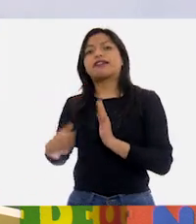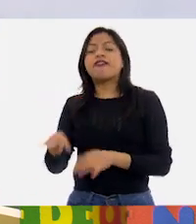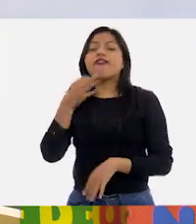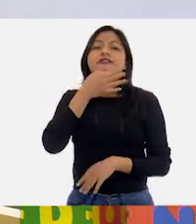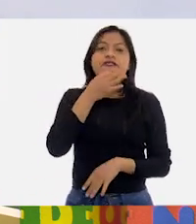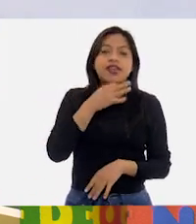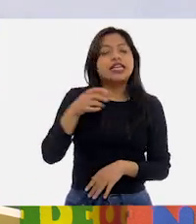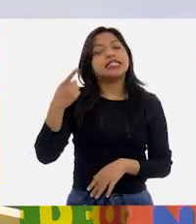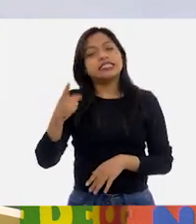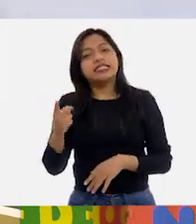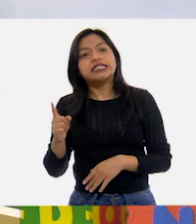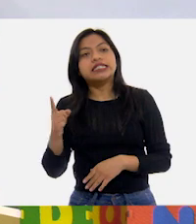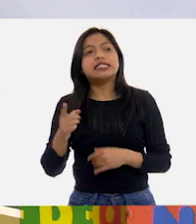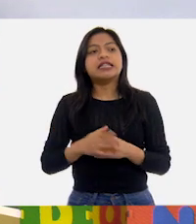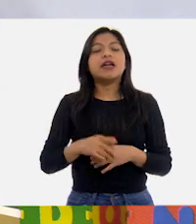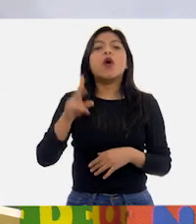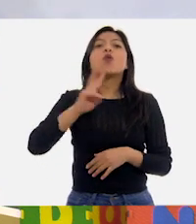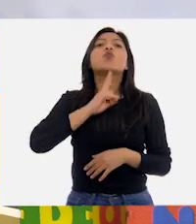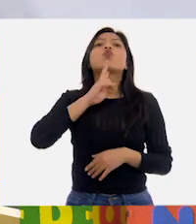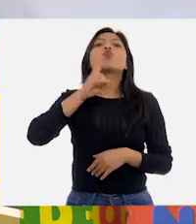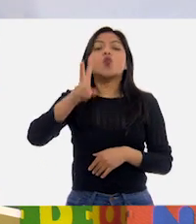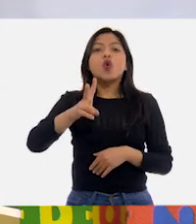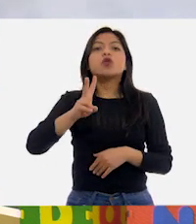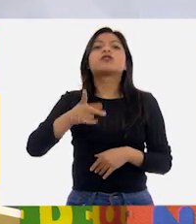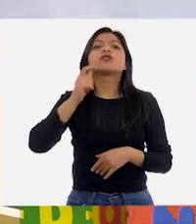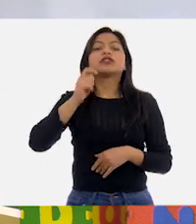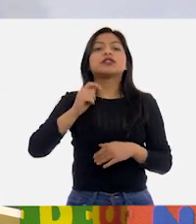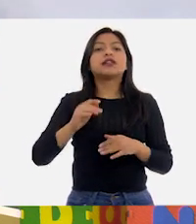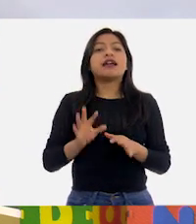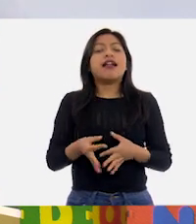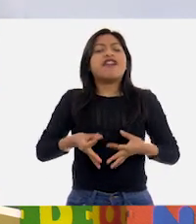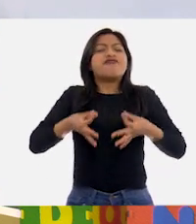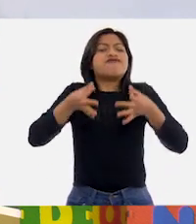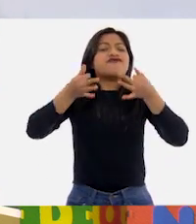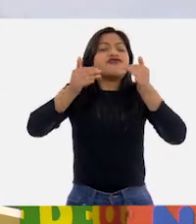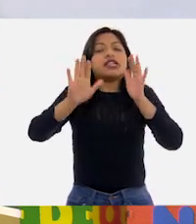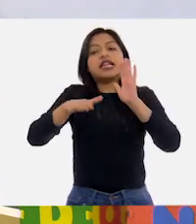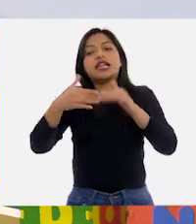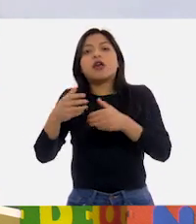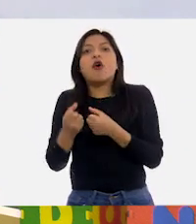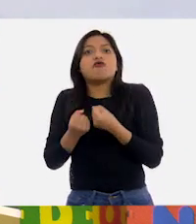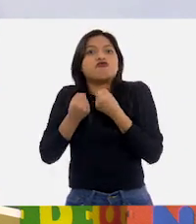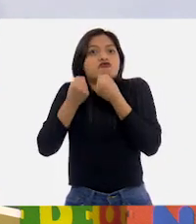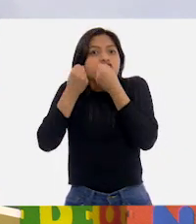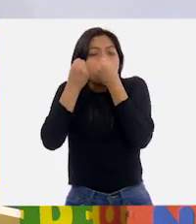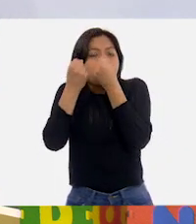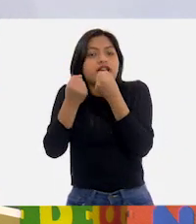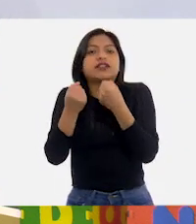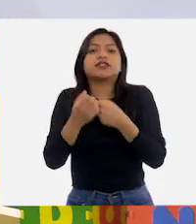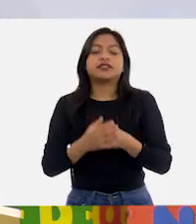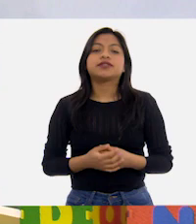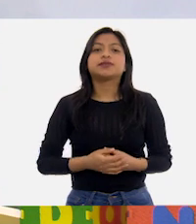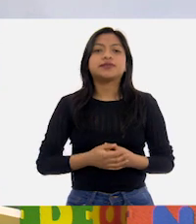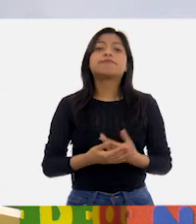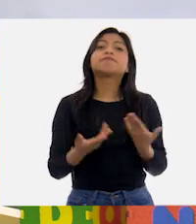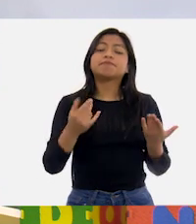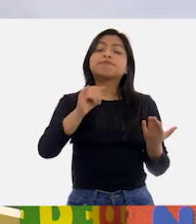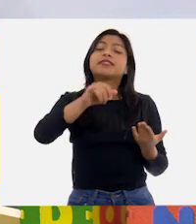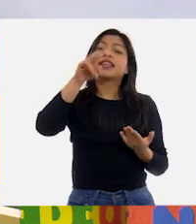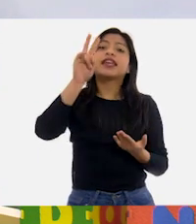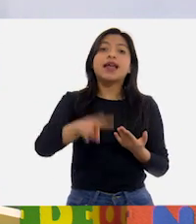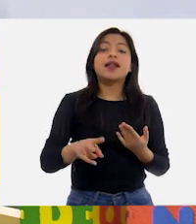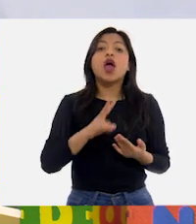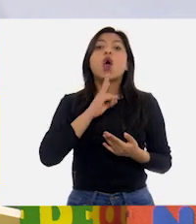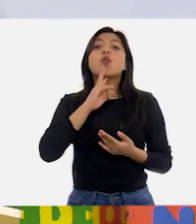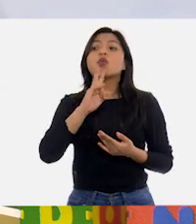fiestas decembrinas, el tipo de voz que es la más grave y la más aguda. Y efectivamente